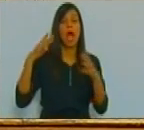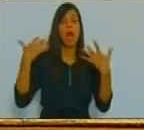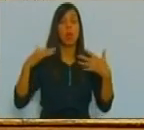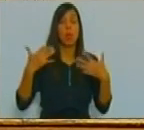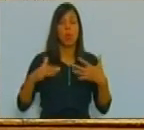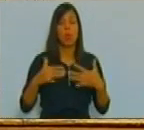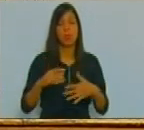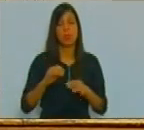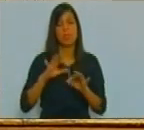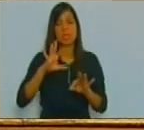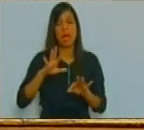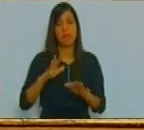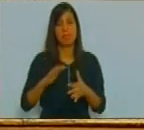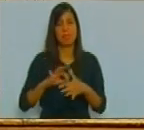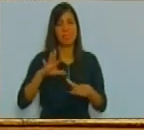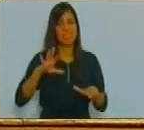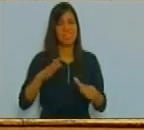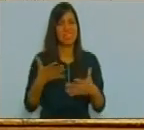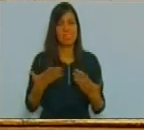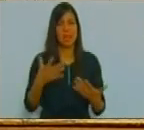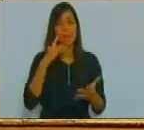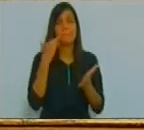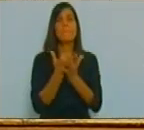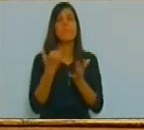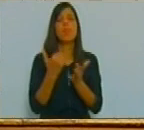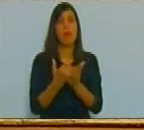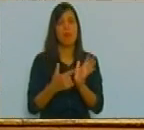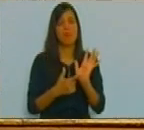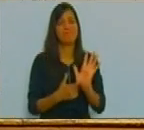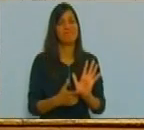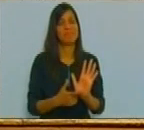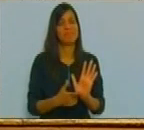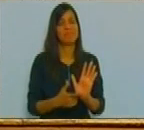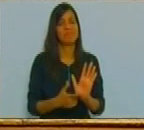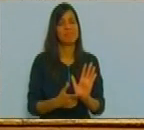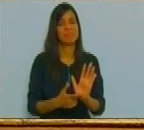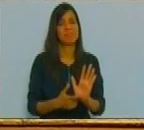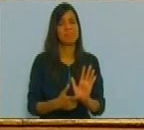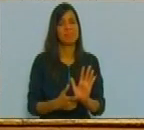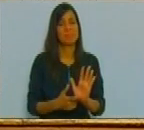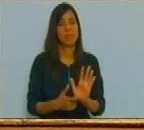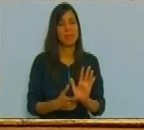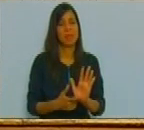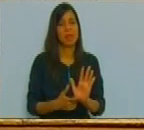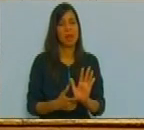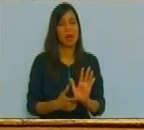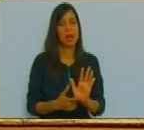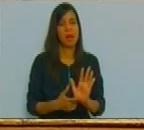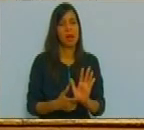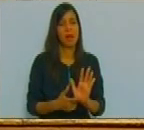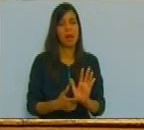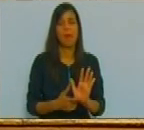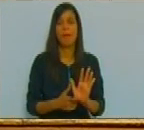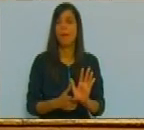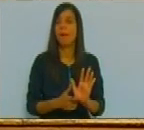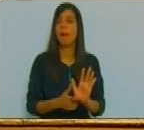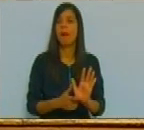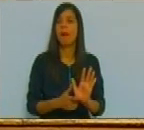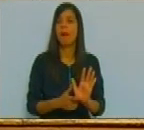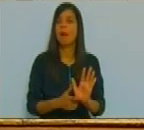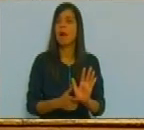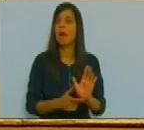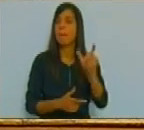desapercibido y mostró pruebas irrefutables de una persona que estaba siendo